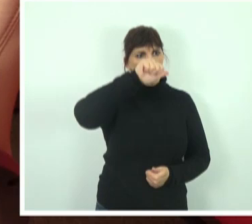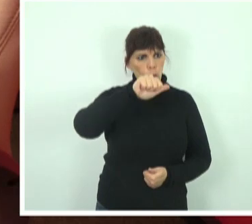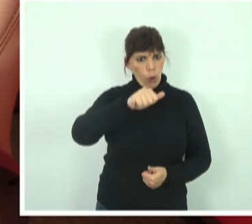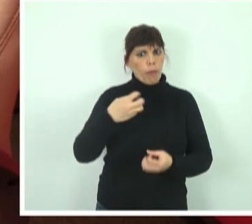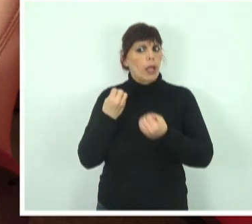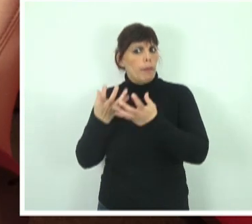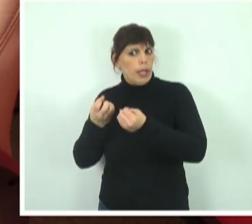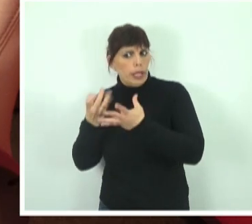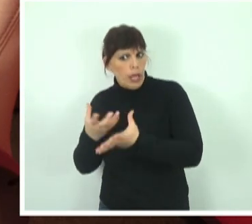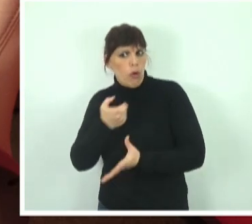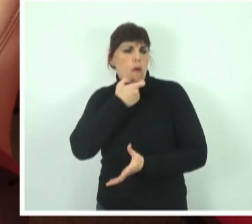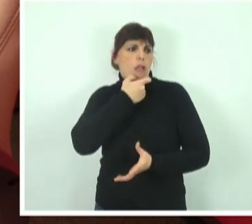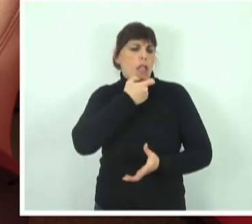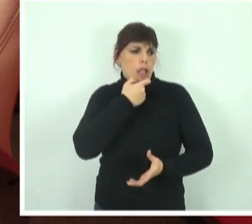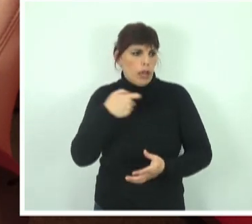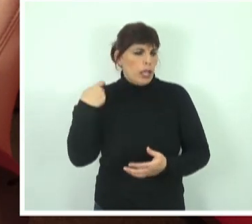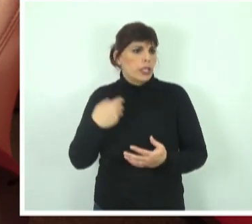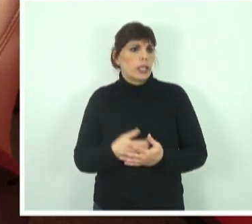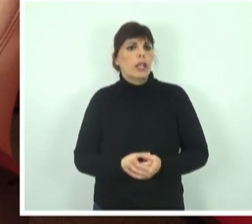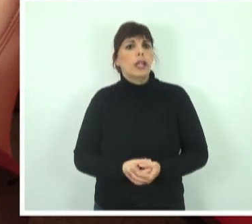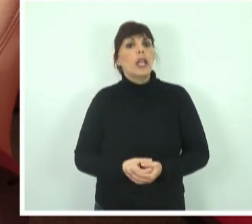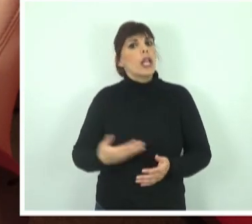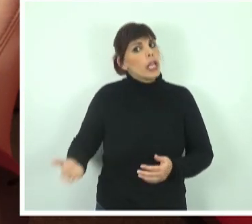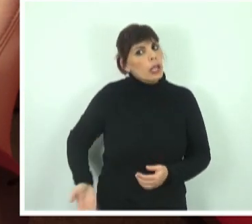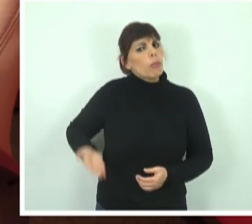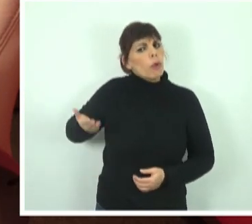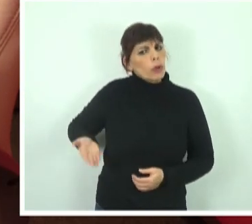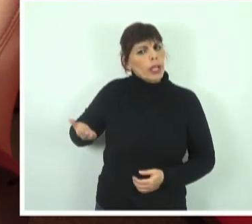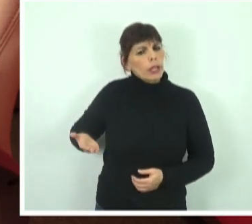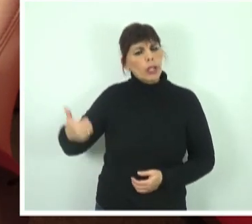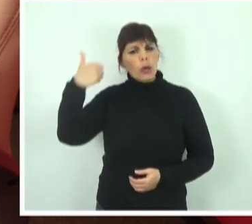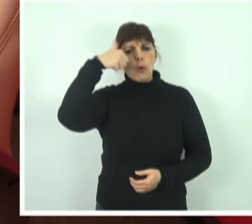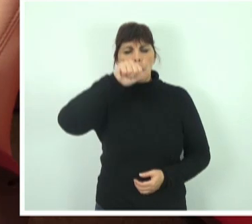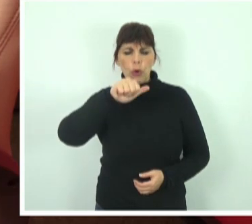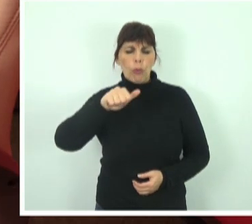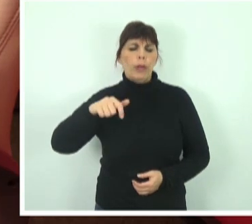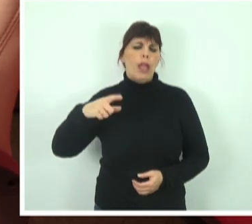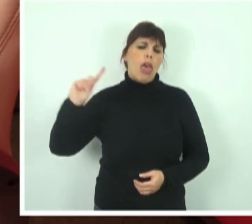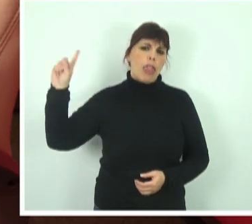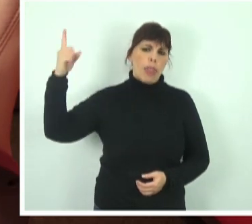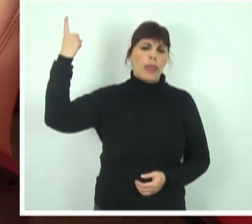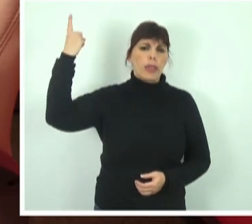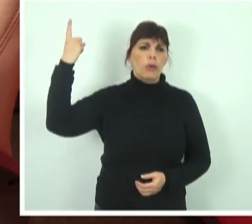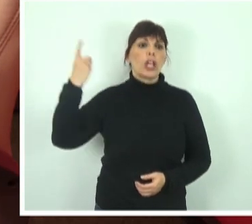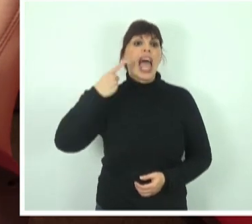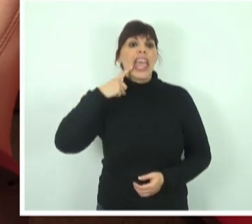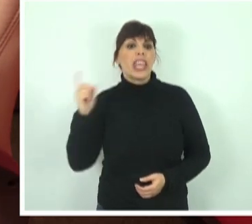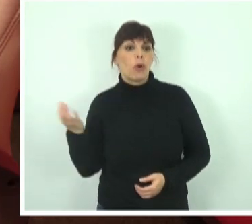Inglaterra sobre el año 1730 hasta el 1780 y pico, dijo: